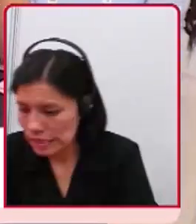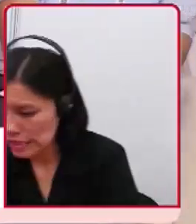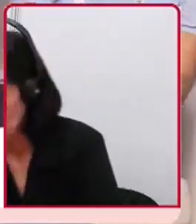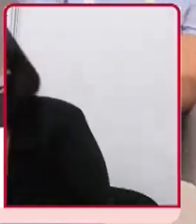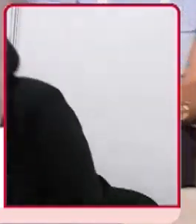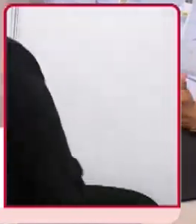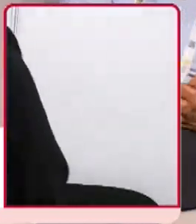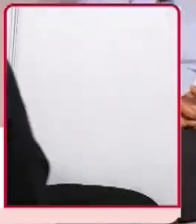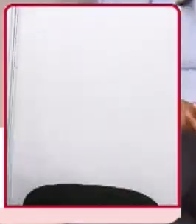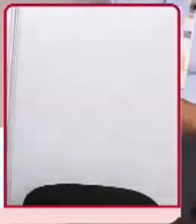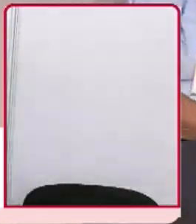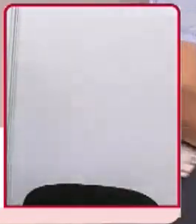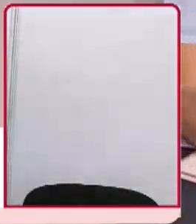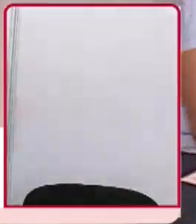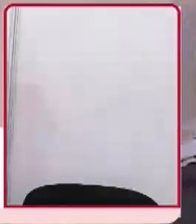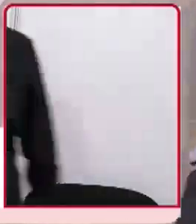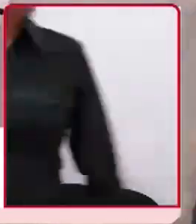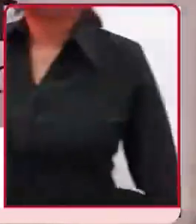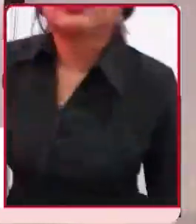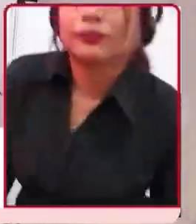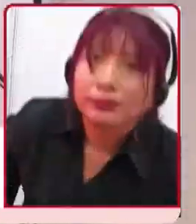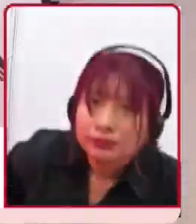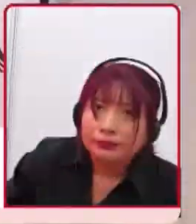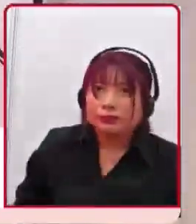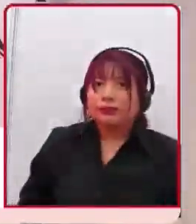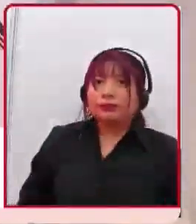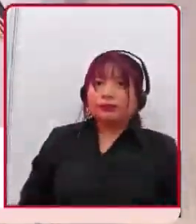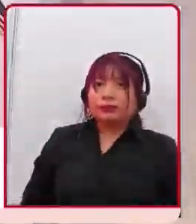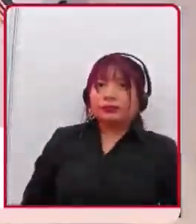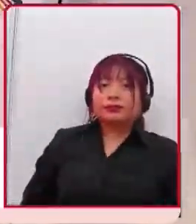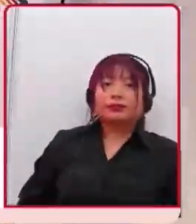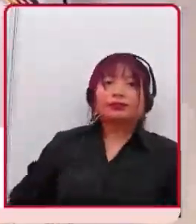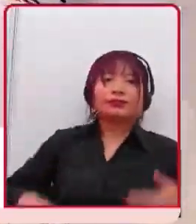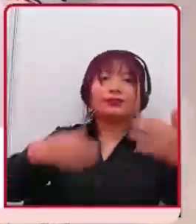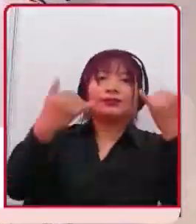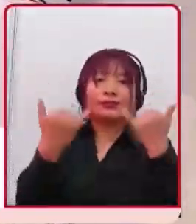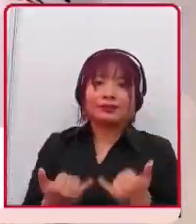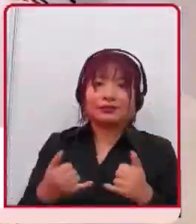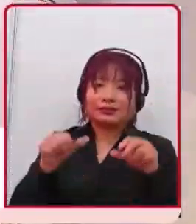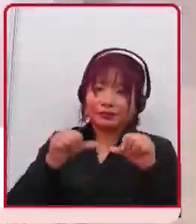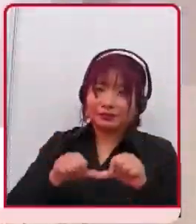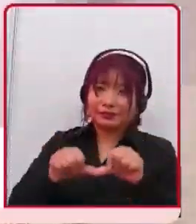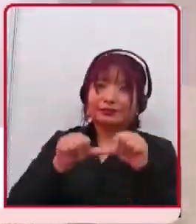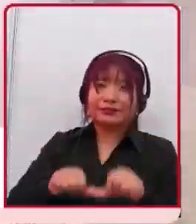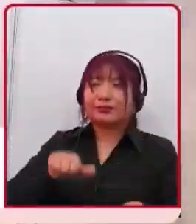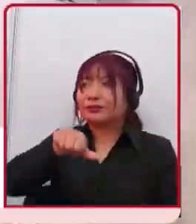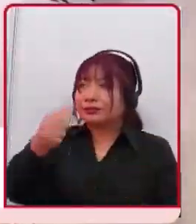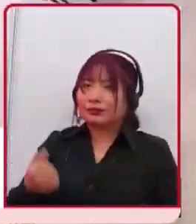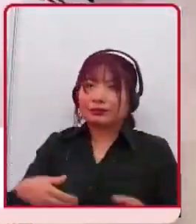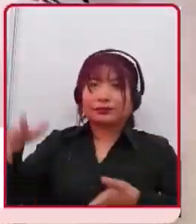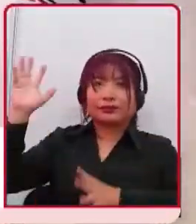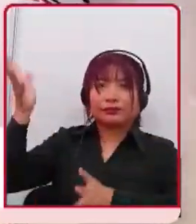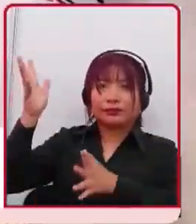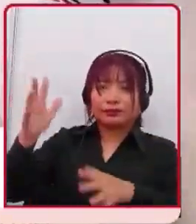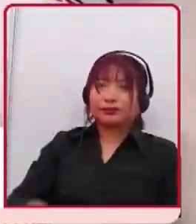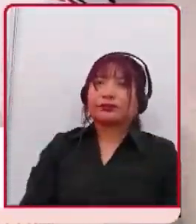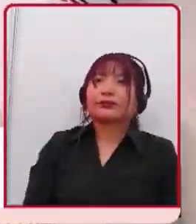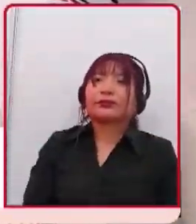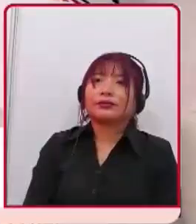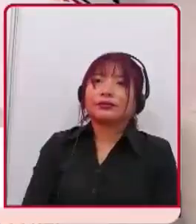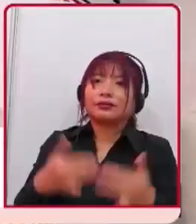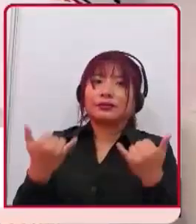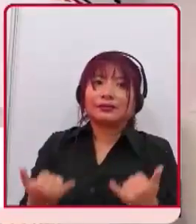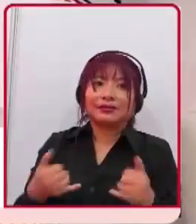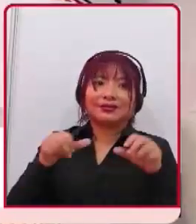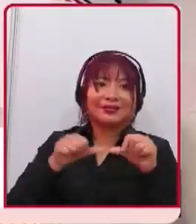Bien, vamos a continuar entonces con la siguiente presentación. Permítame voltear mi hojita. A continuación tenemos